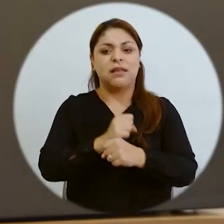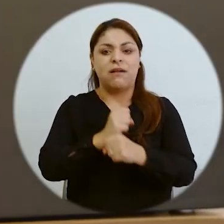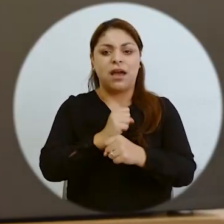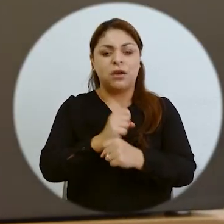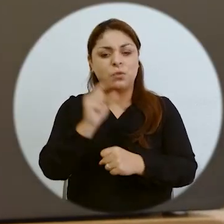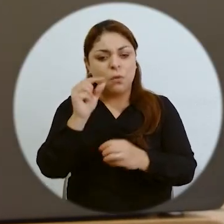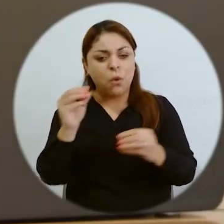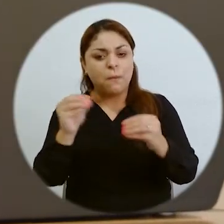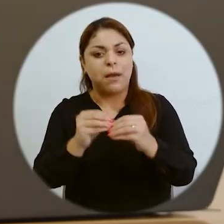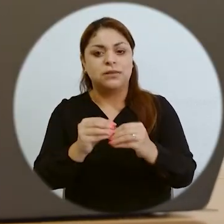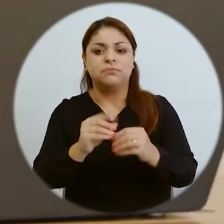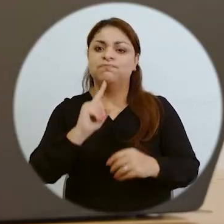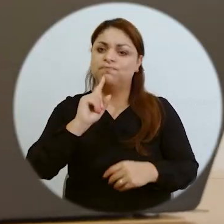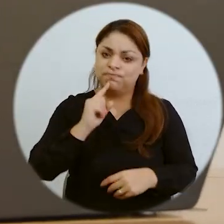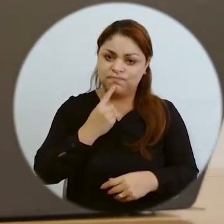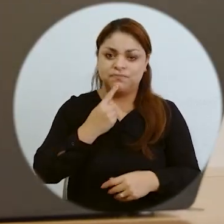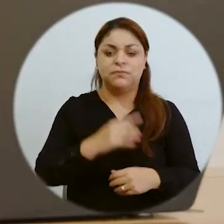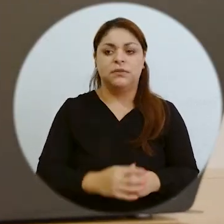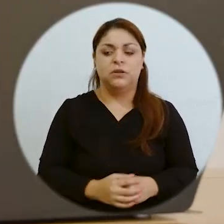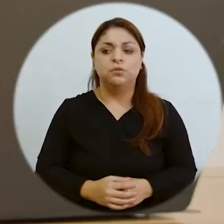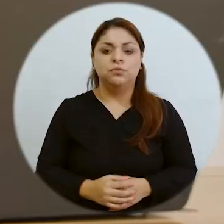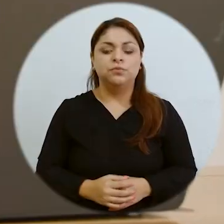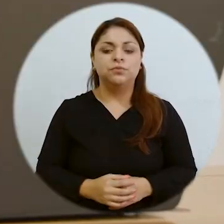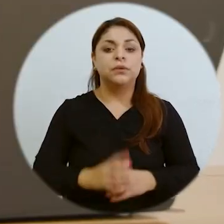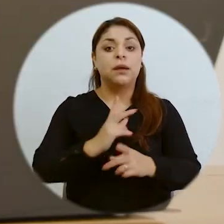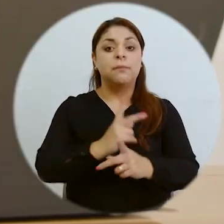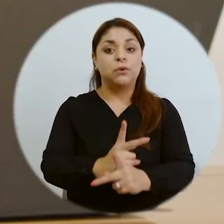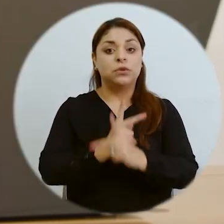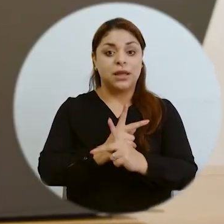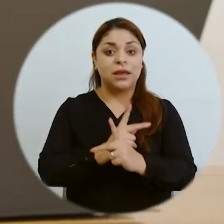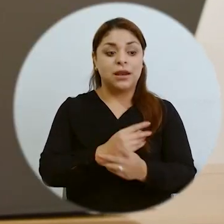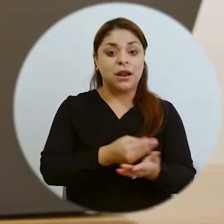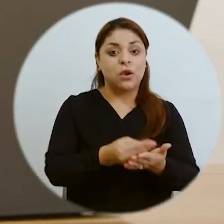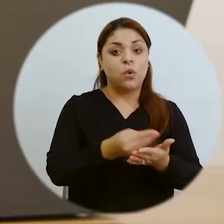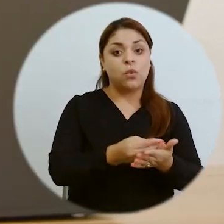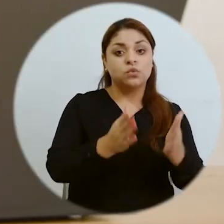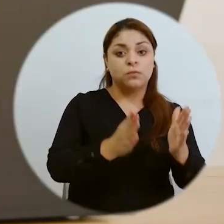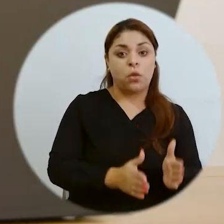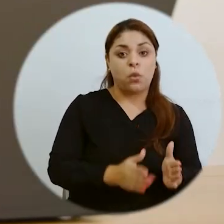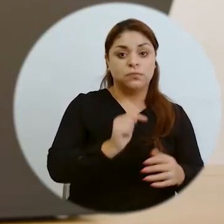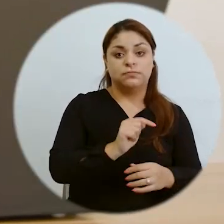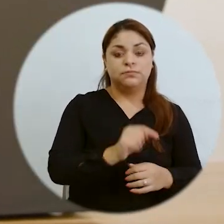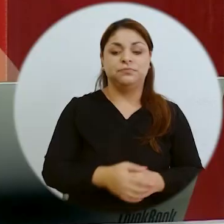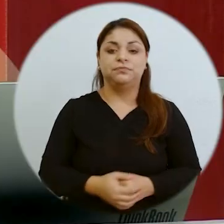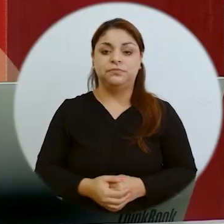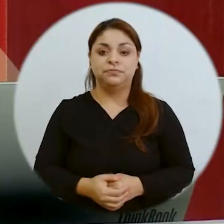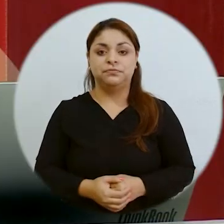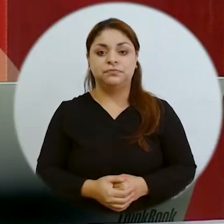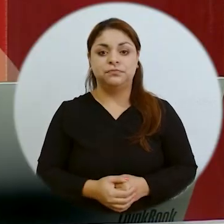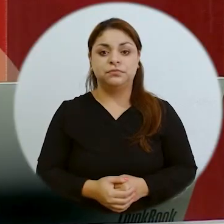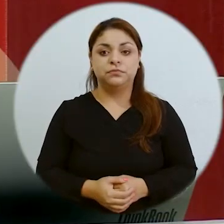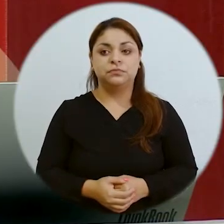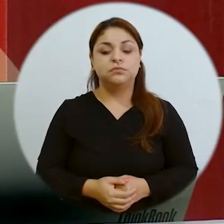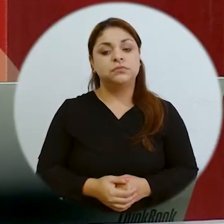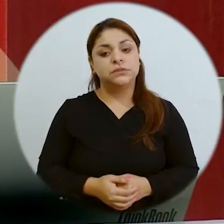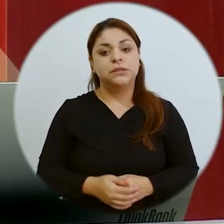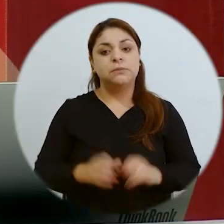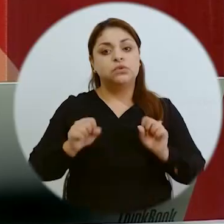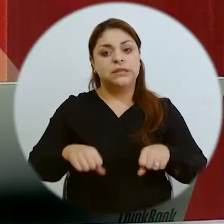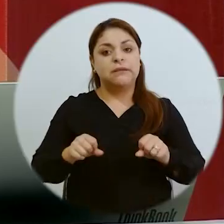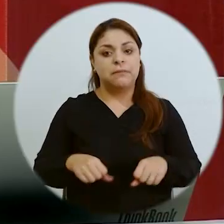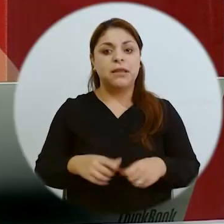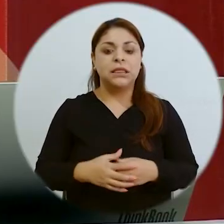pagarla. Caramba, lo que estamos haciendo es exactamente avanzando en el sentido contrario que don Welmer nos recomienda, ¿verdad?